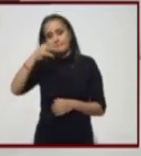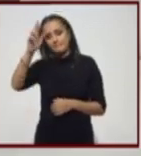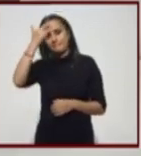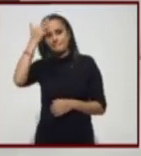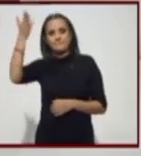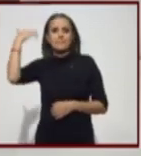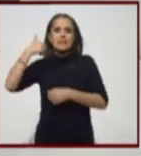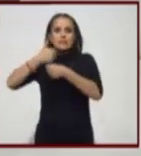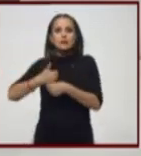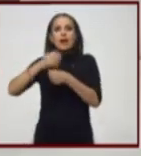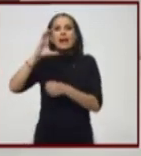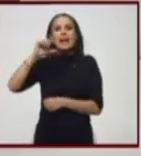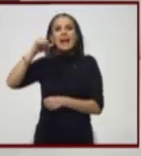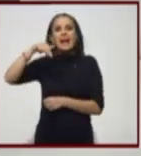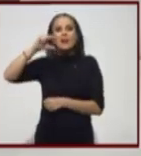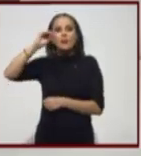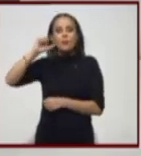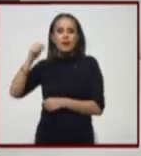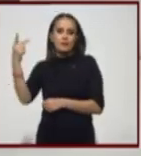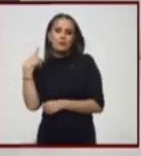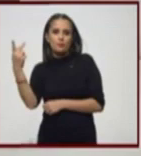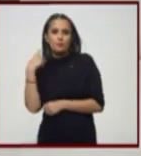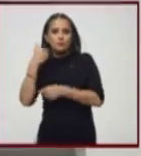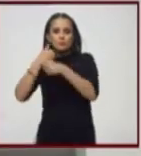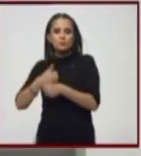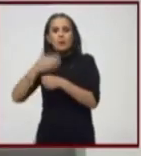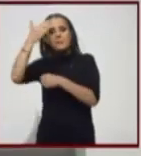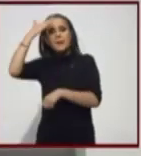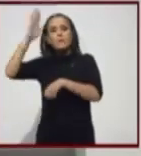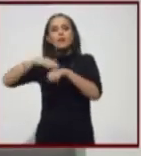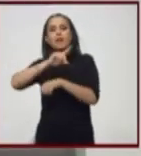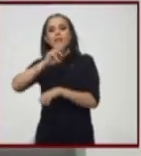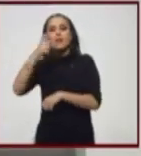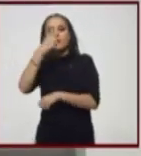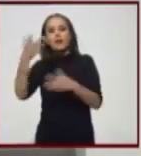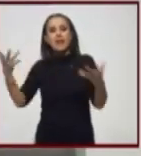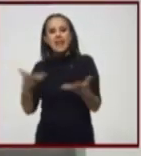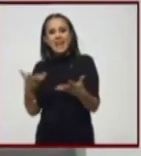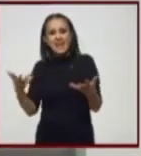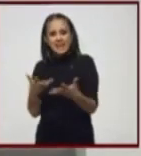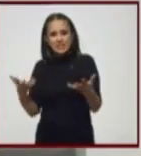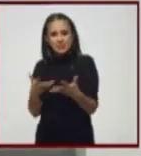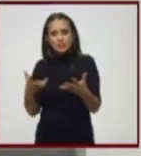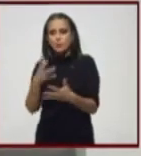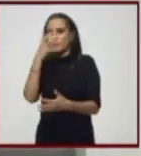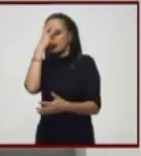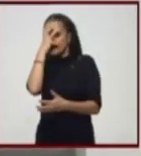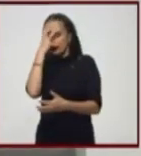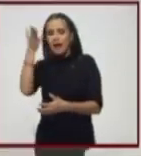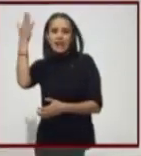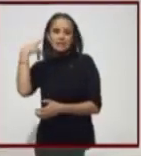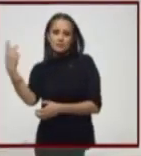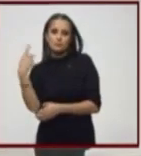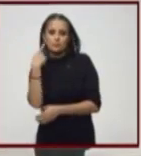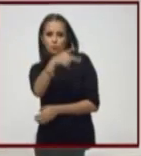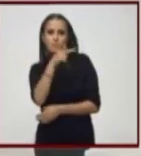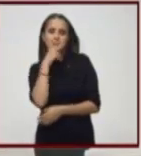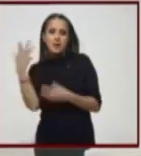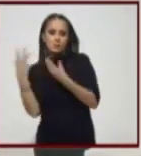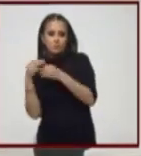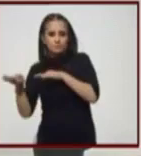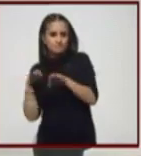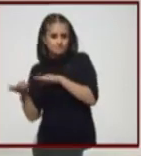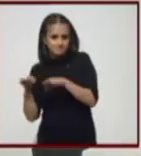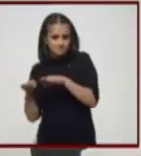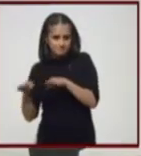en canoa memoria de un hecho y memoria de un hecho vergonzoso era el lema de la rebelde